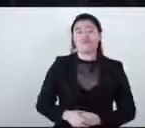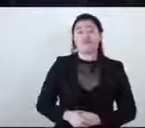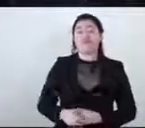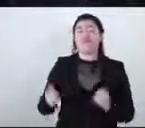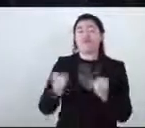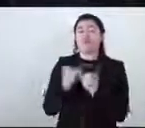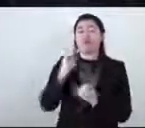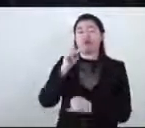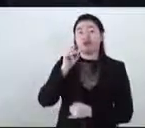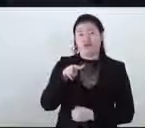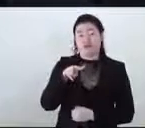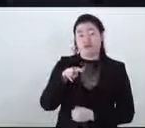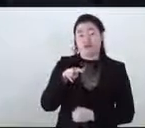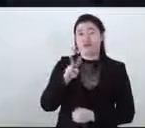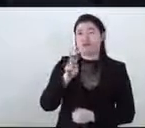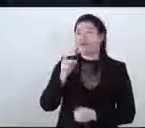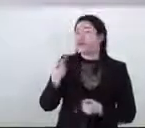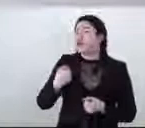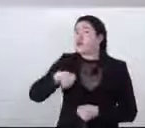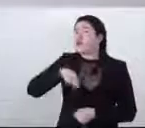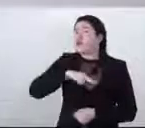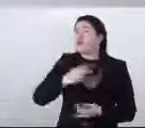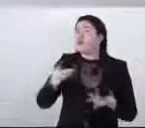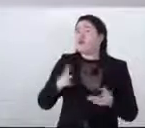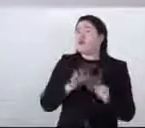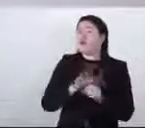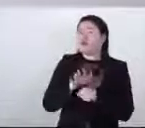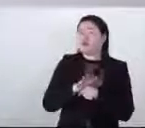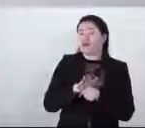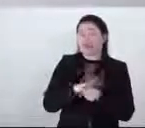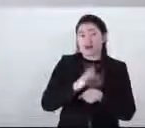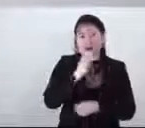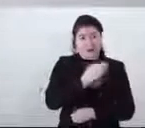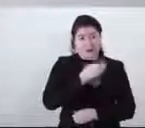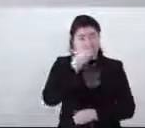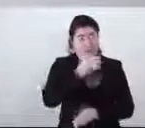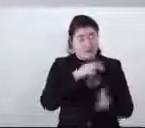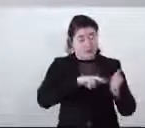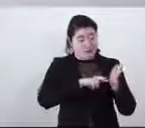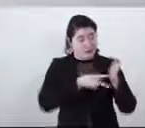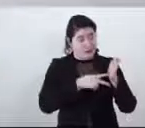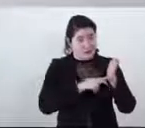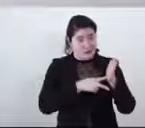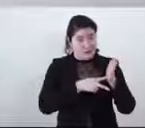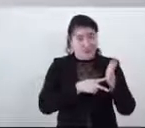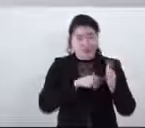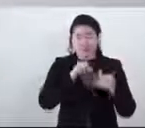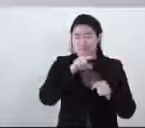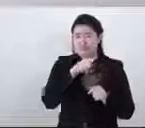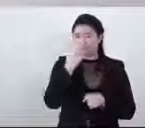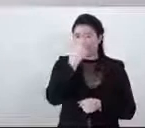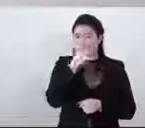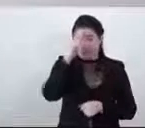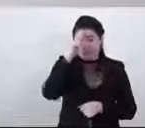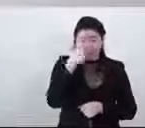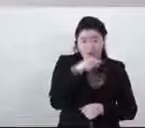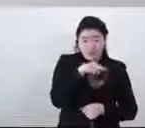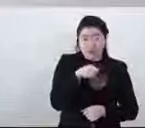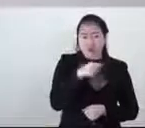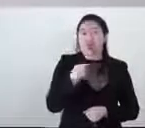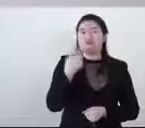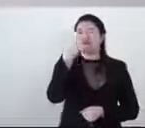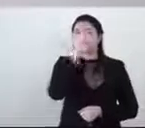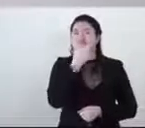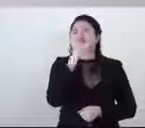DNB, hemos hecho público que el Colegio de Ingenieros Civiles de México coordina la revisión de todo el tramo